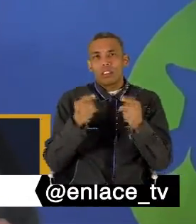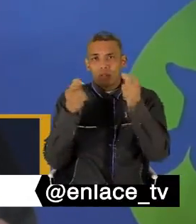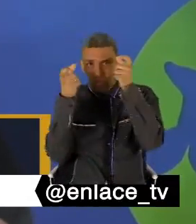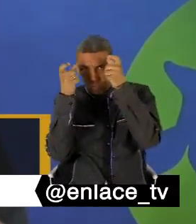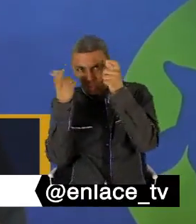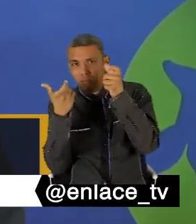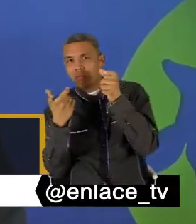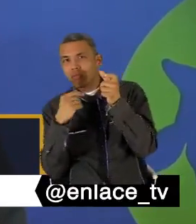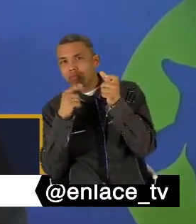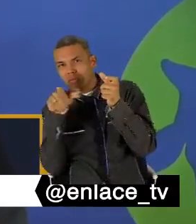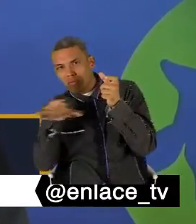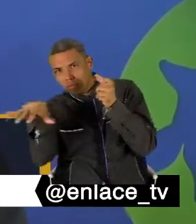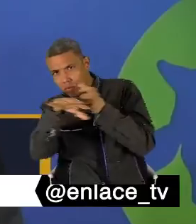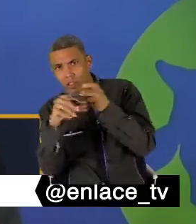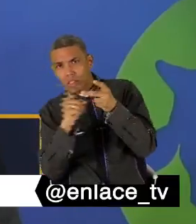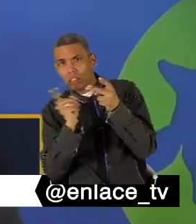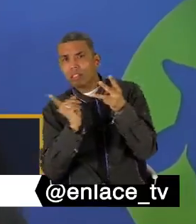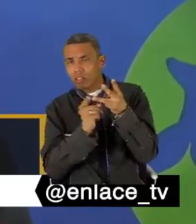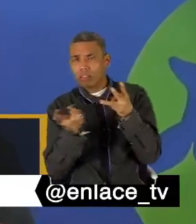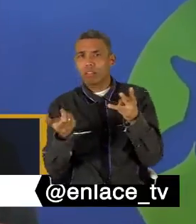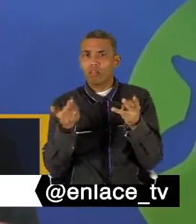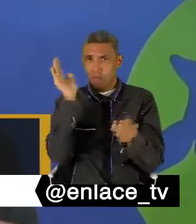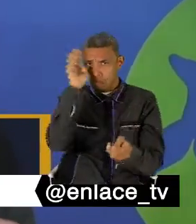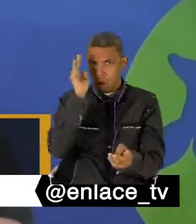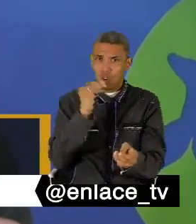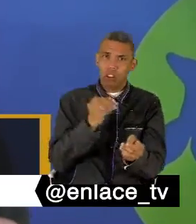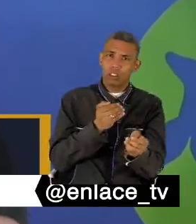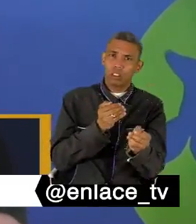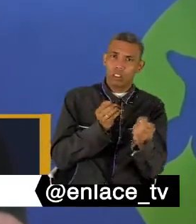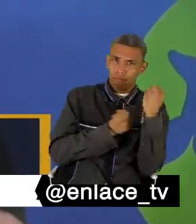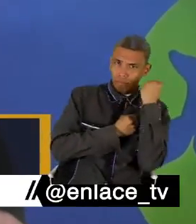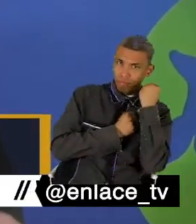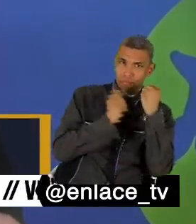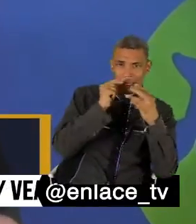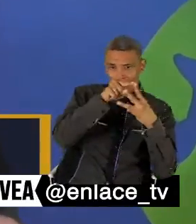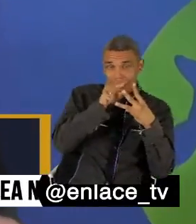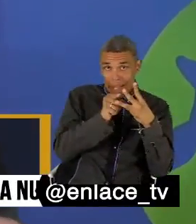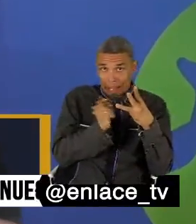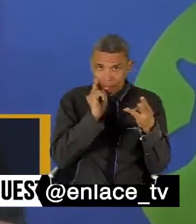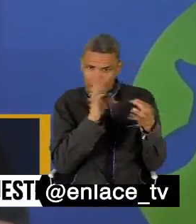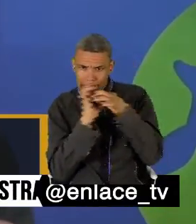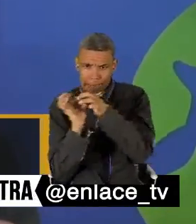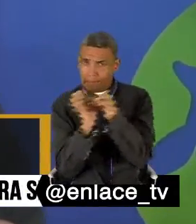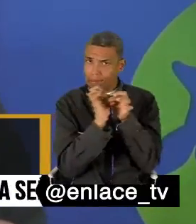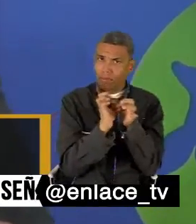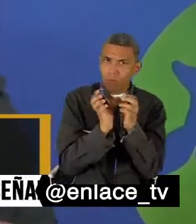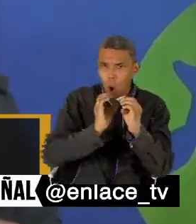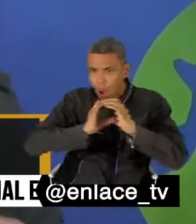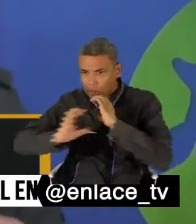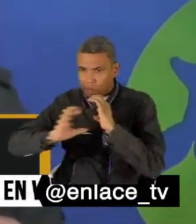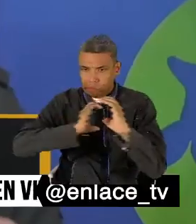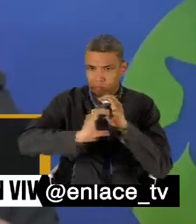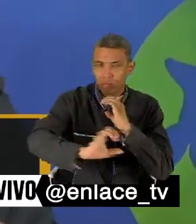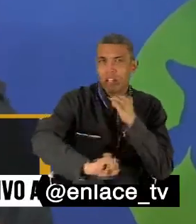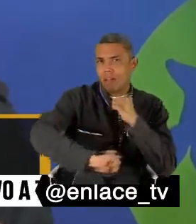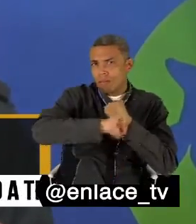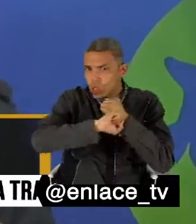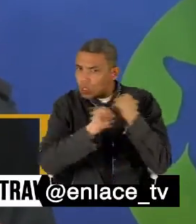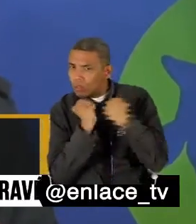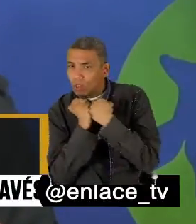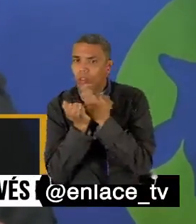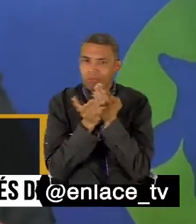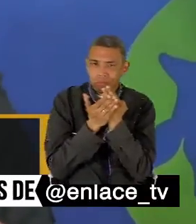pública. Esta red de apoyo abre canales de información y de comunicación efectiva, eficaz, oportuna y veraz. Lo que nos lleva